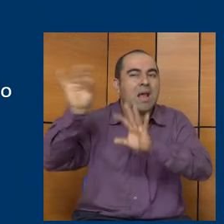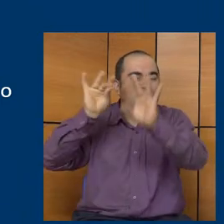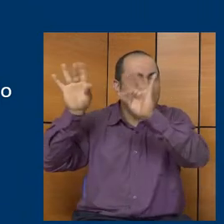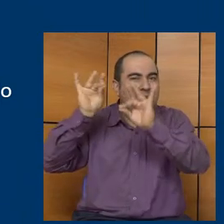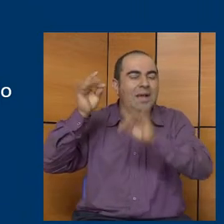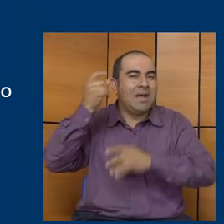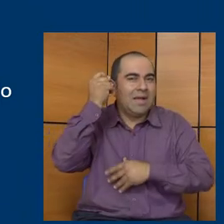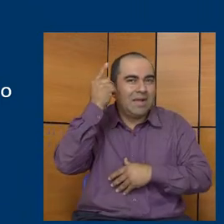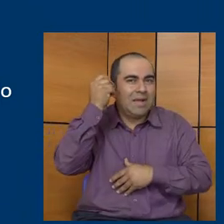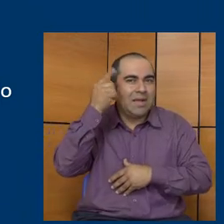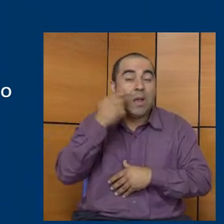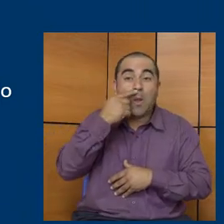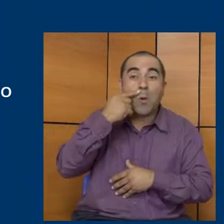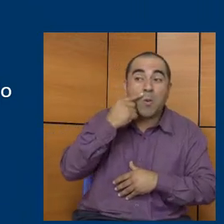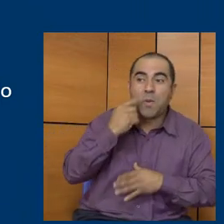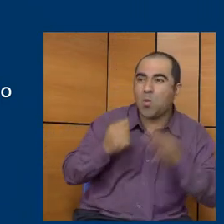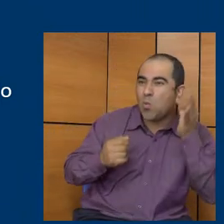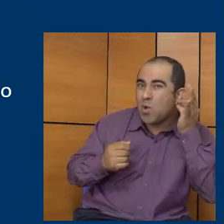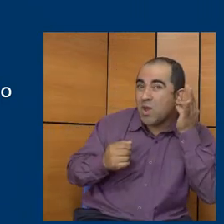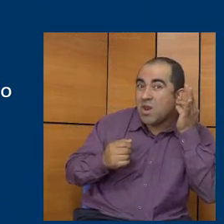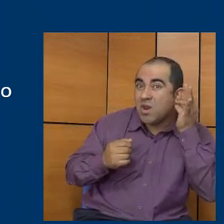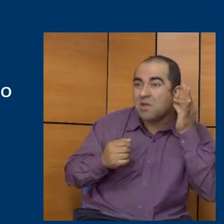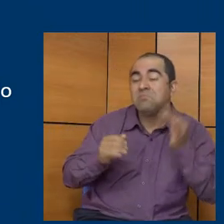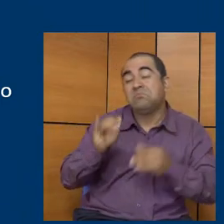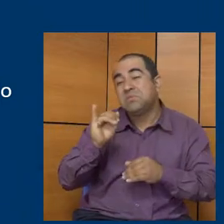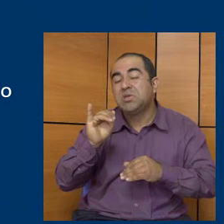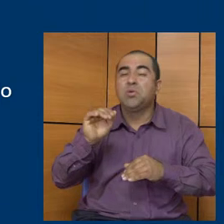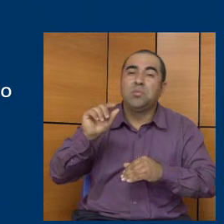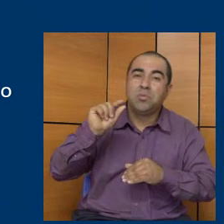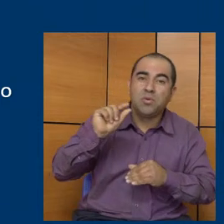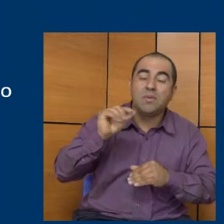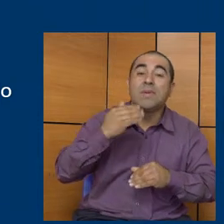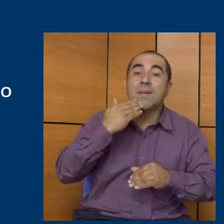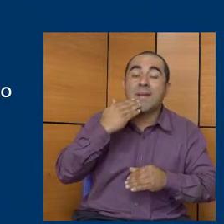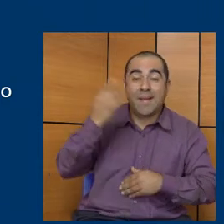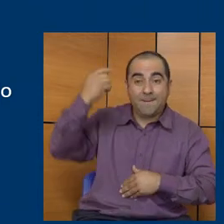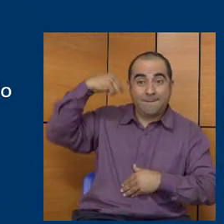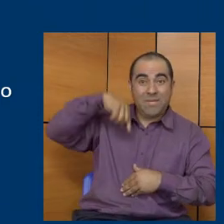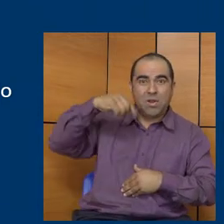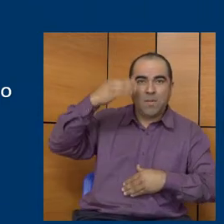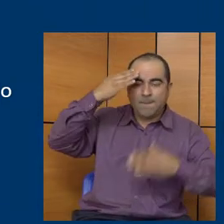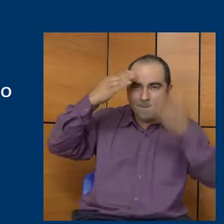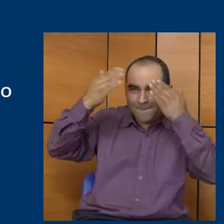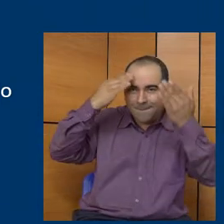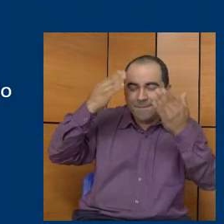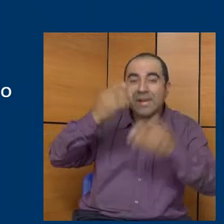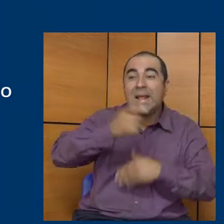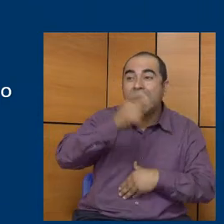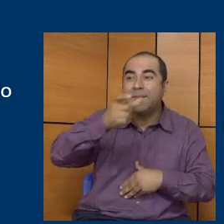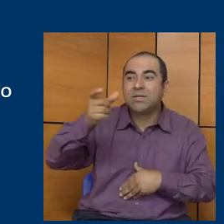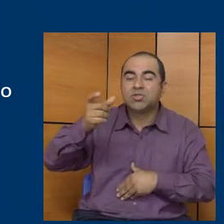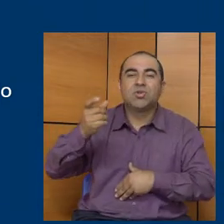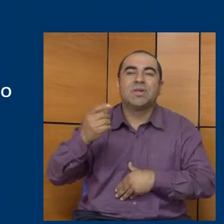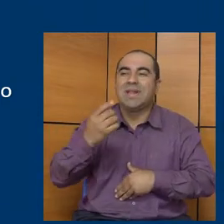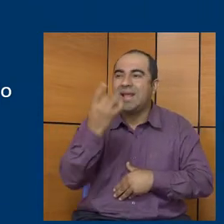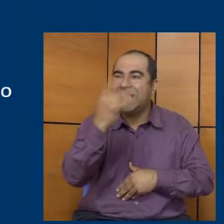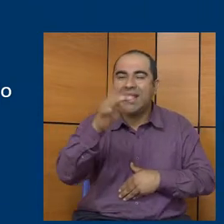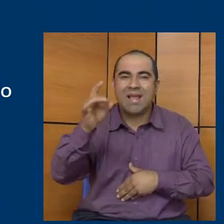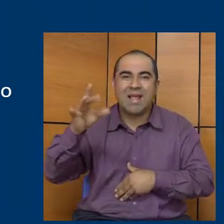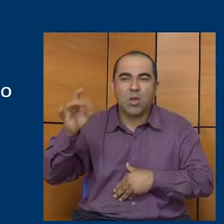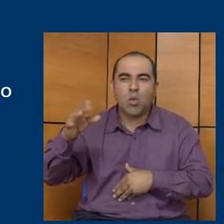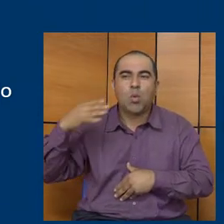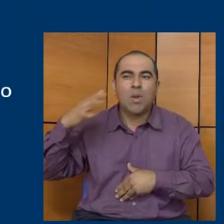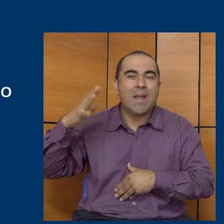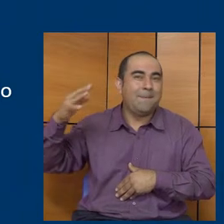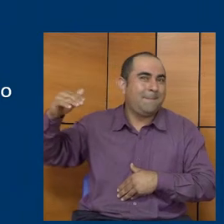a si eres hombre o mujer, hemos visto que afecta, pero la parte psicográfica de cada uno de nosotros parece mucho más potente, mucho